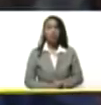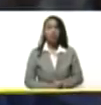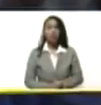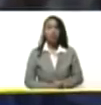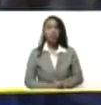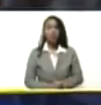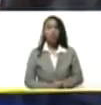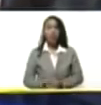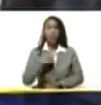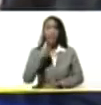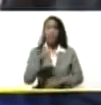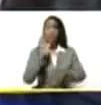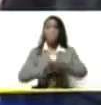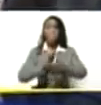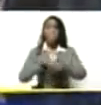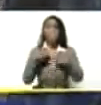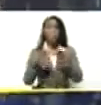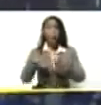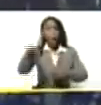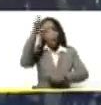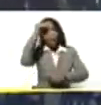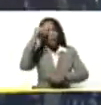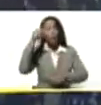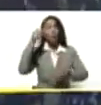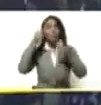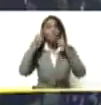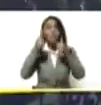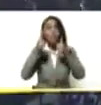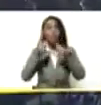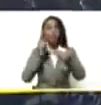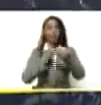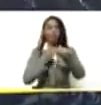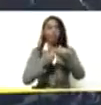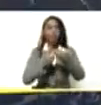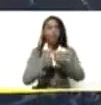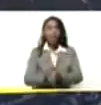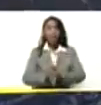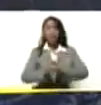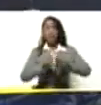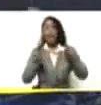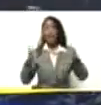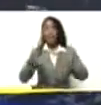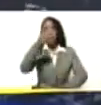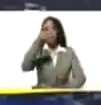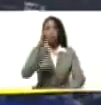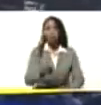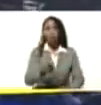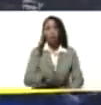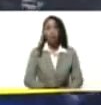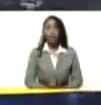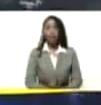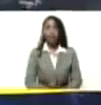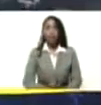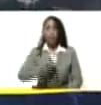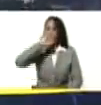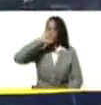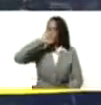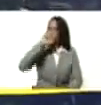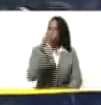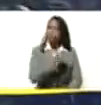lo decimos porque lo aprendimos y bien aprendido de un gigante amado por los